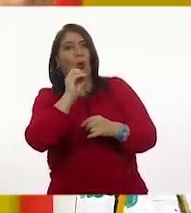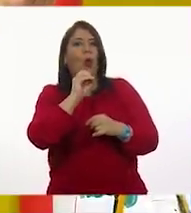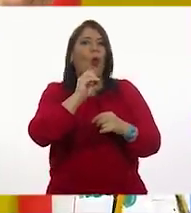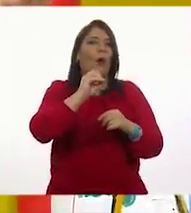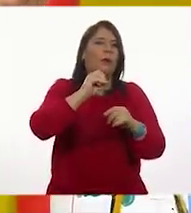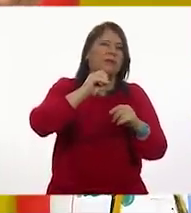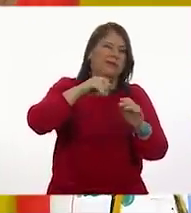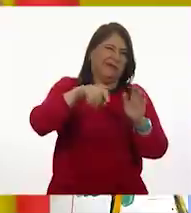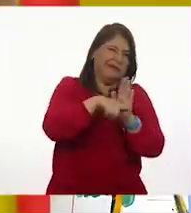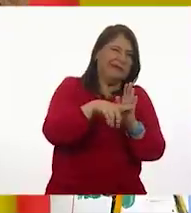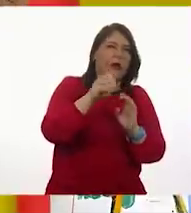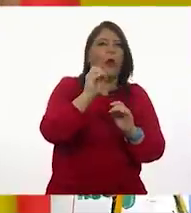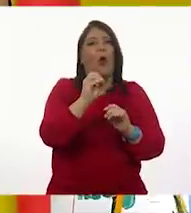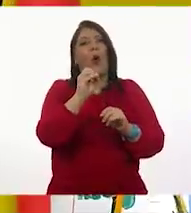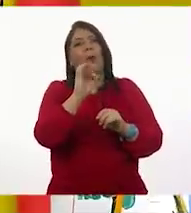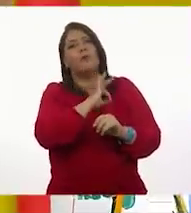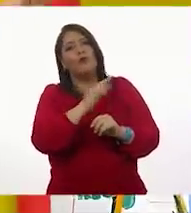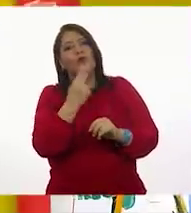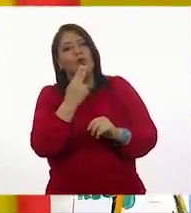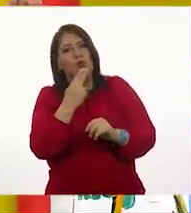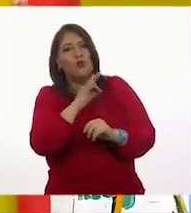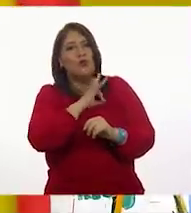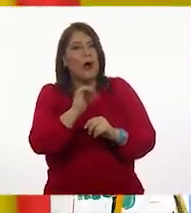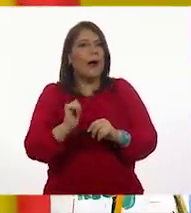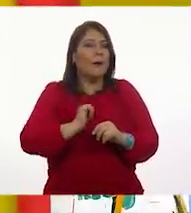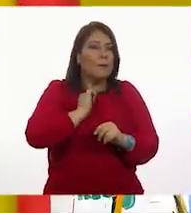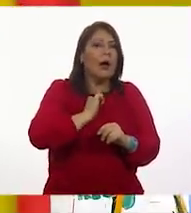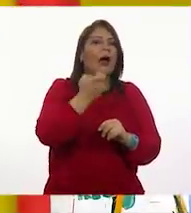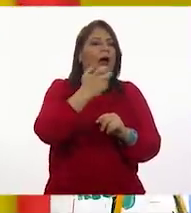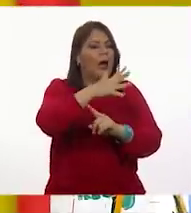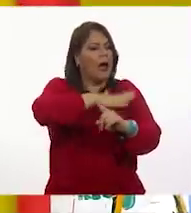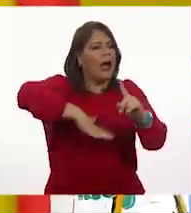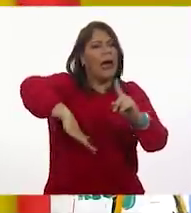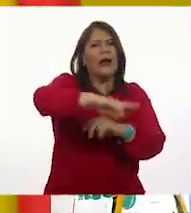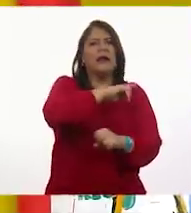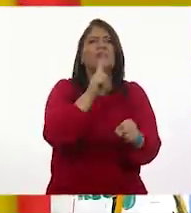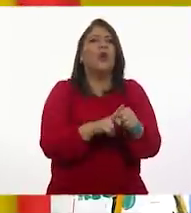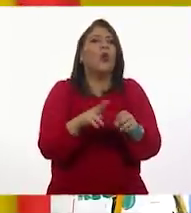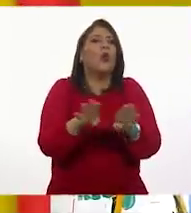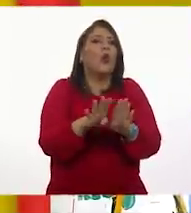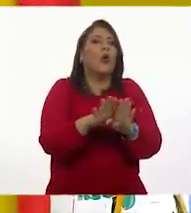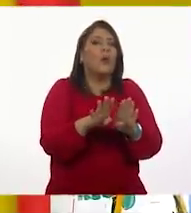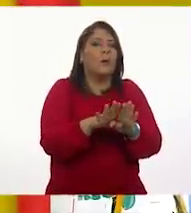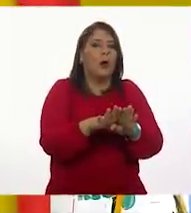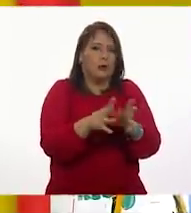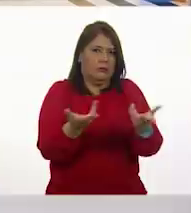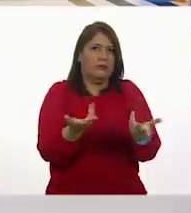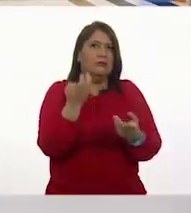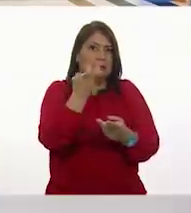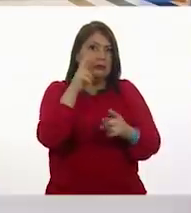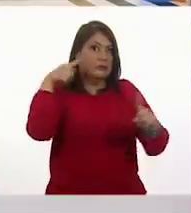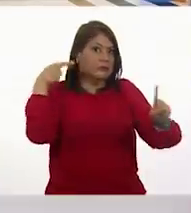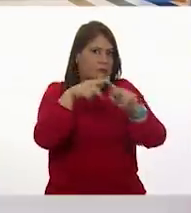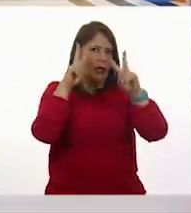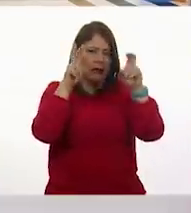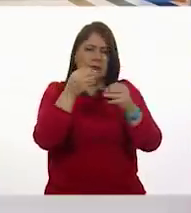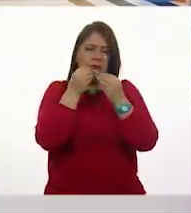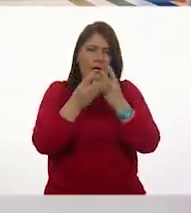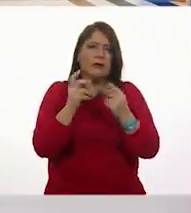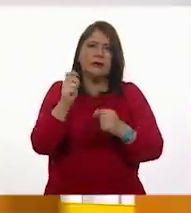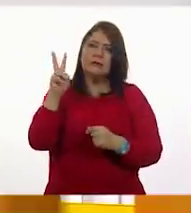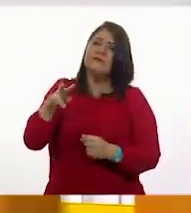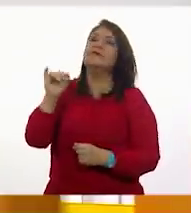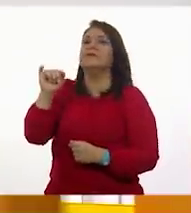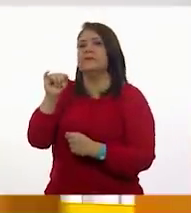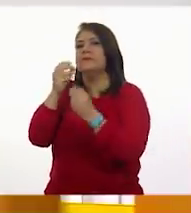como negativos, ¿cómo influyen en la naturaleza? Entonces, es un tema hermoso, ¿no creen ustedes? Es maravilloso y además